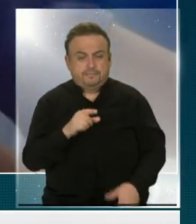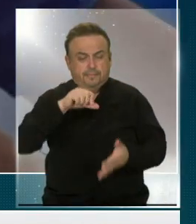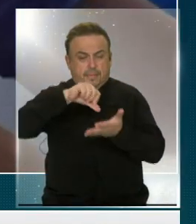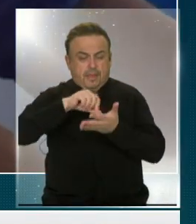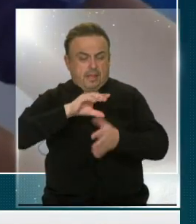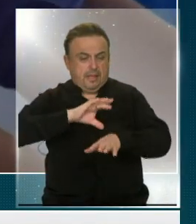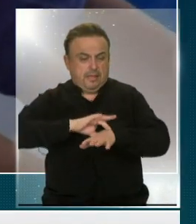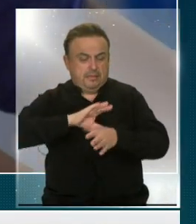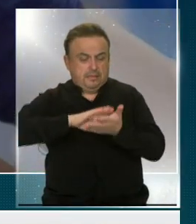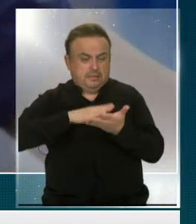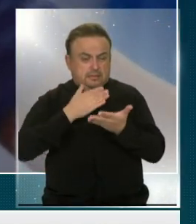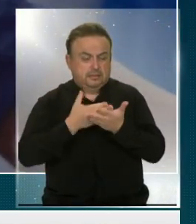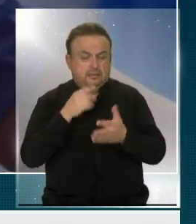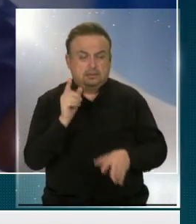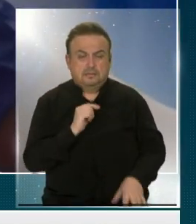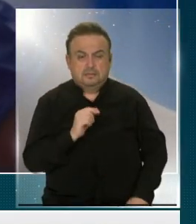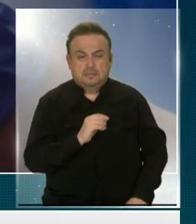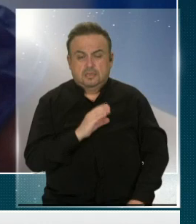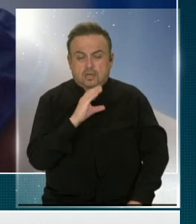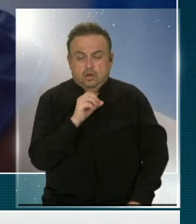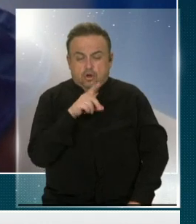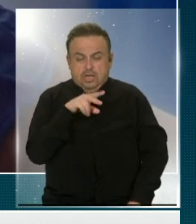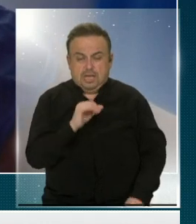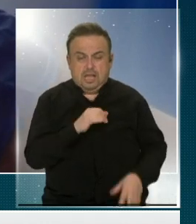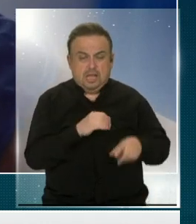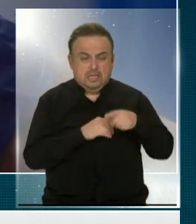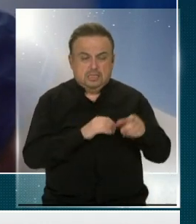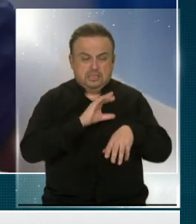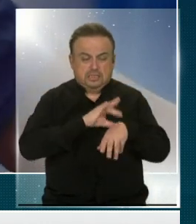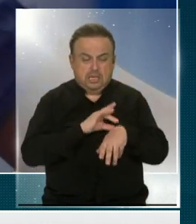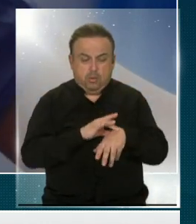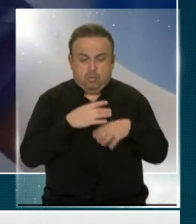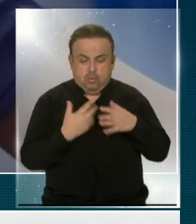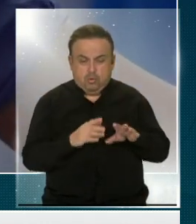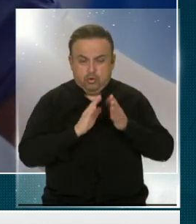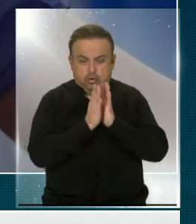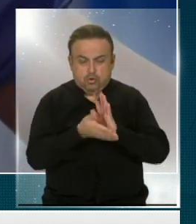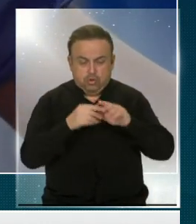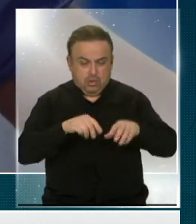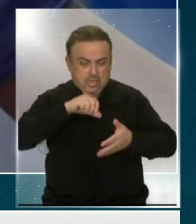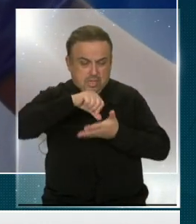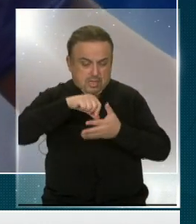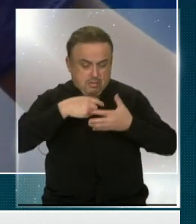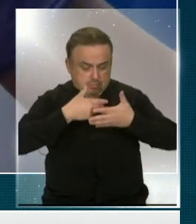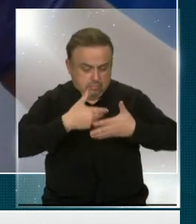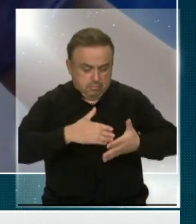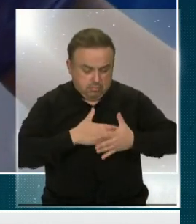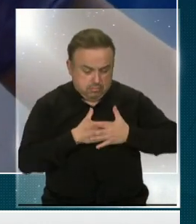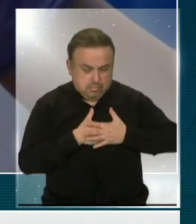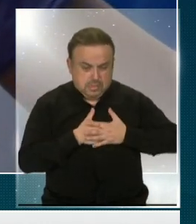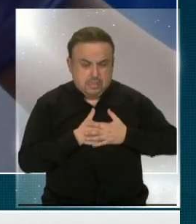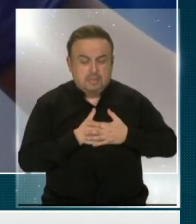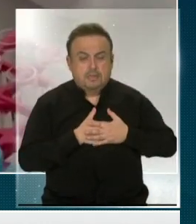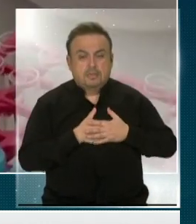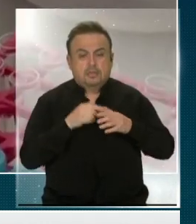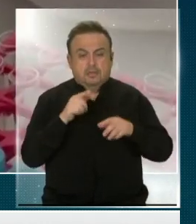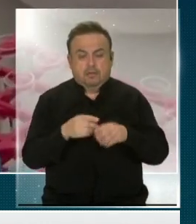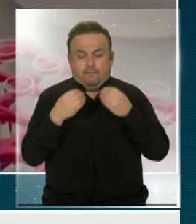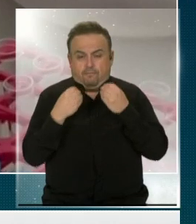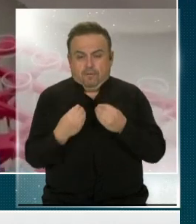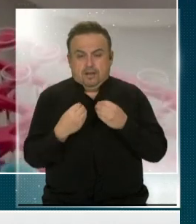de salud o ver colinas a petardo en hospital exequiel gonzález cortés todos centros que han acogido de muy buena manera